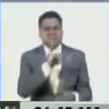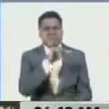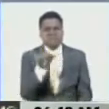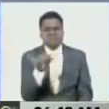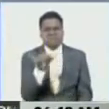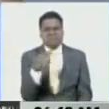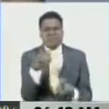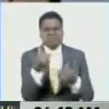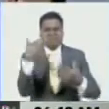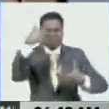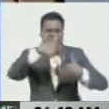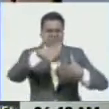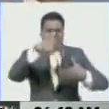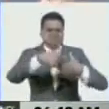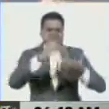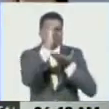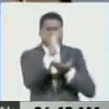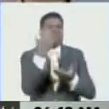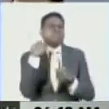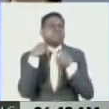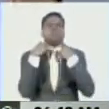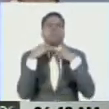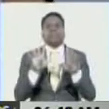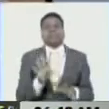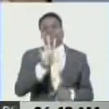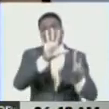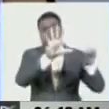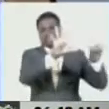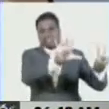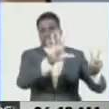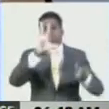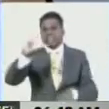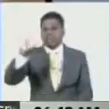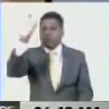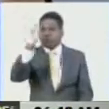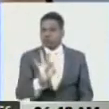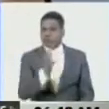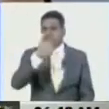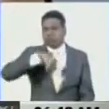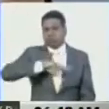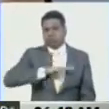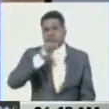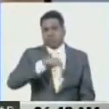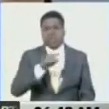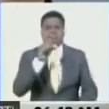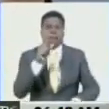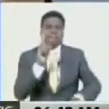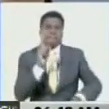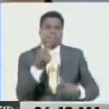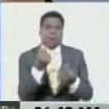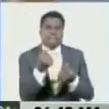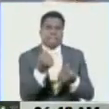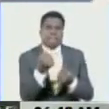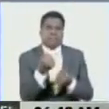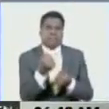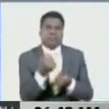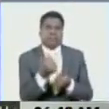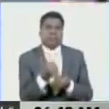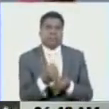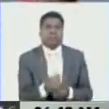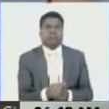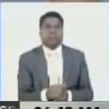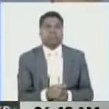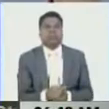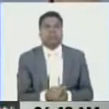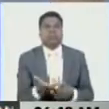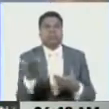caída de los precios del petróleo. Hemos perdido el 75% de los precios de los ingresos de la nación por